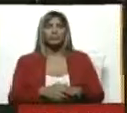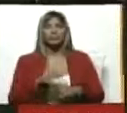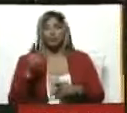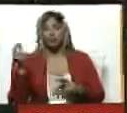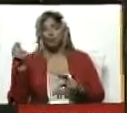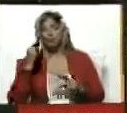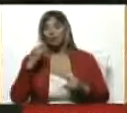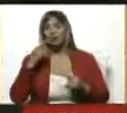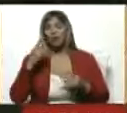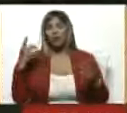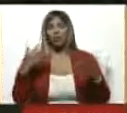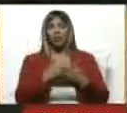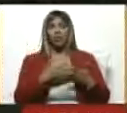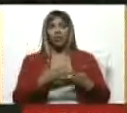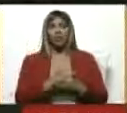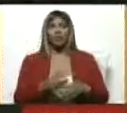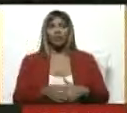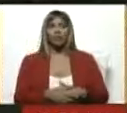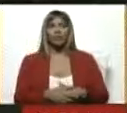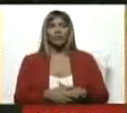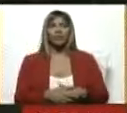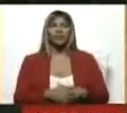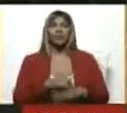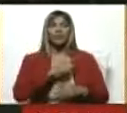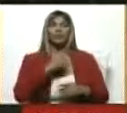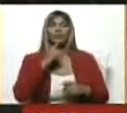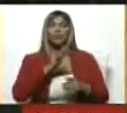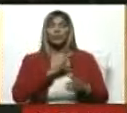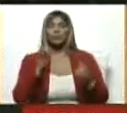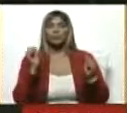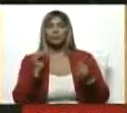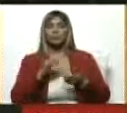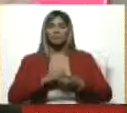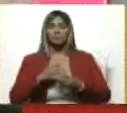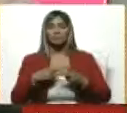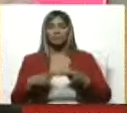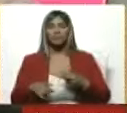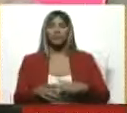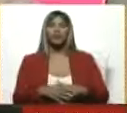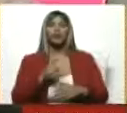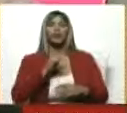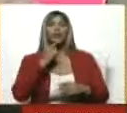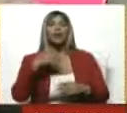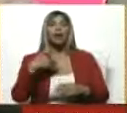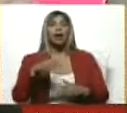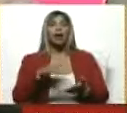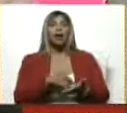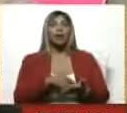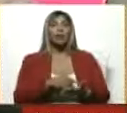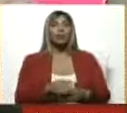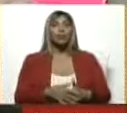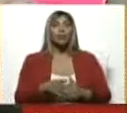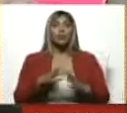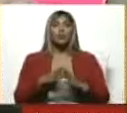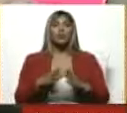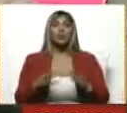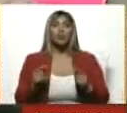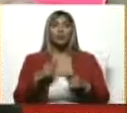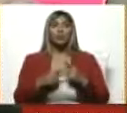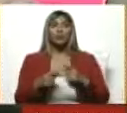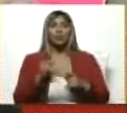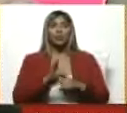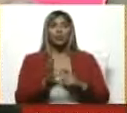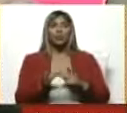Estaba confundiendo con el joropo caracoleado que vengo de allá de los Andes. Y de Carabobo, toda esta